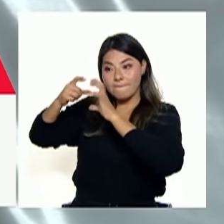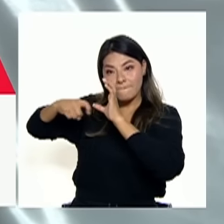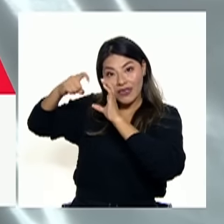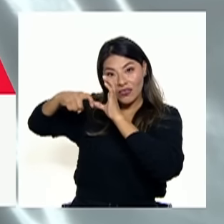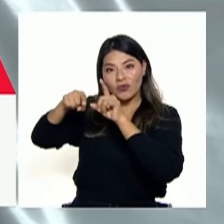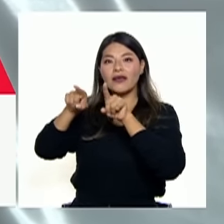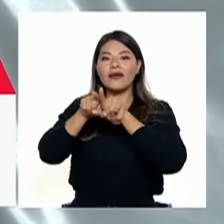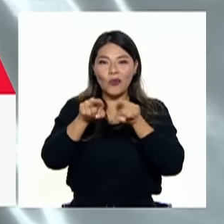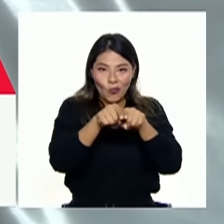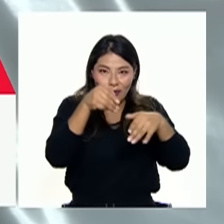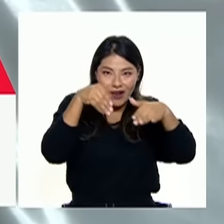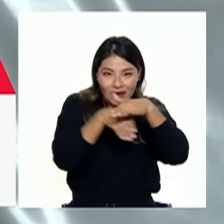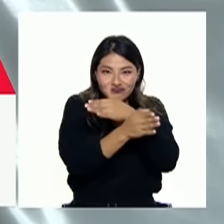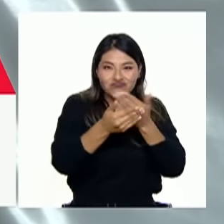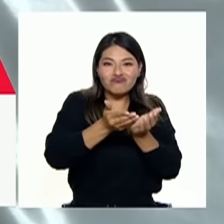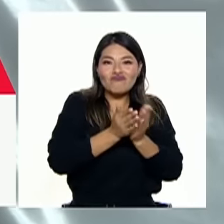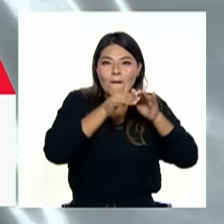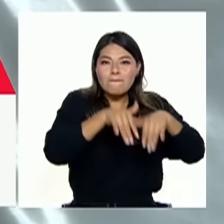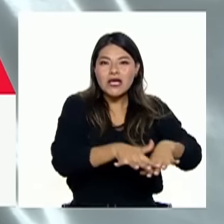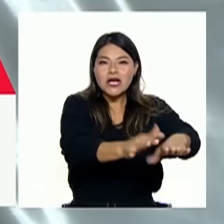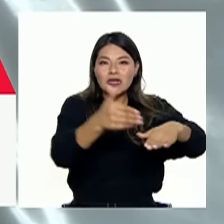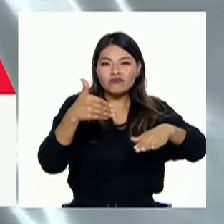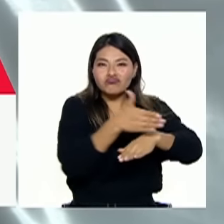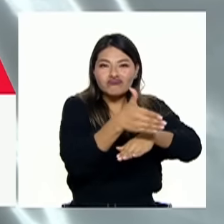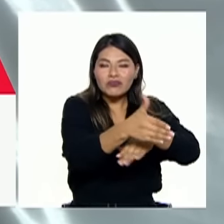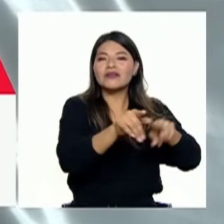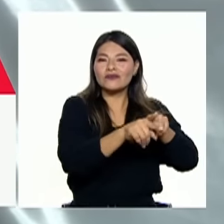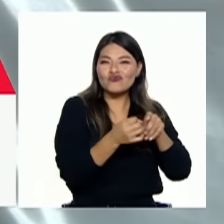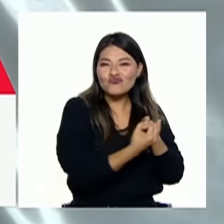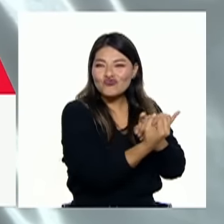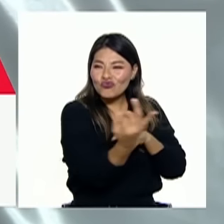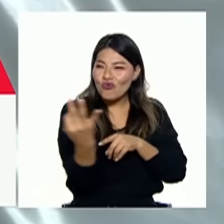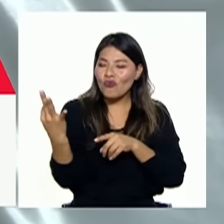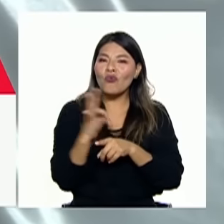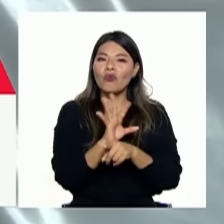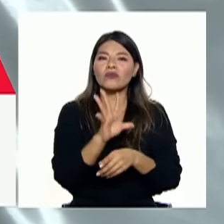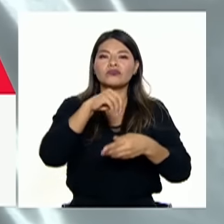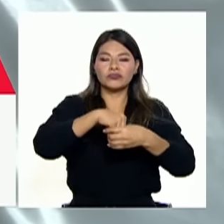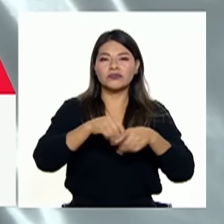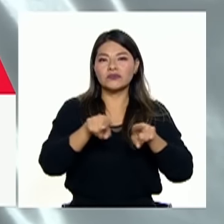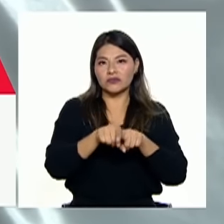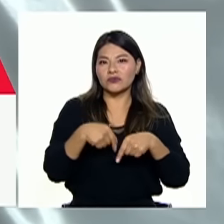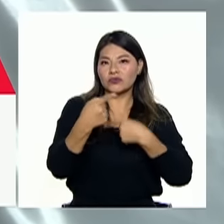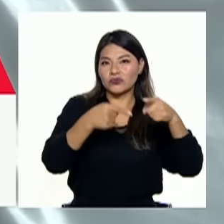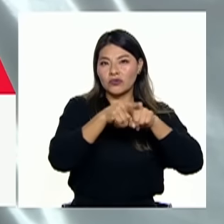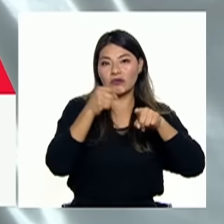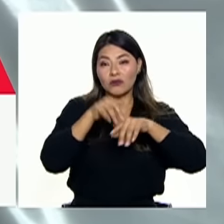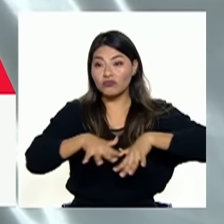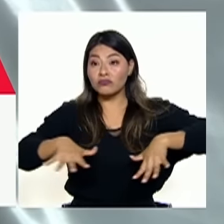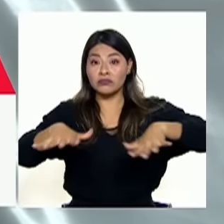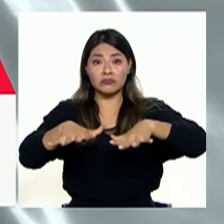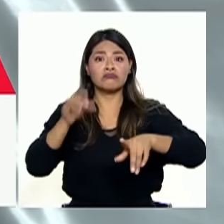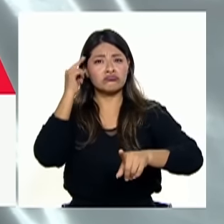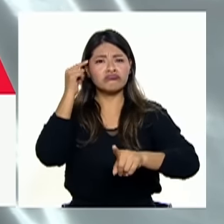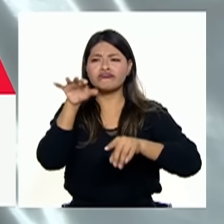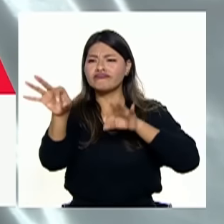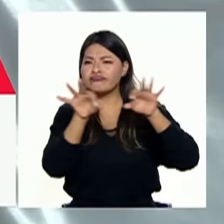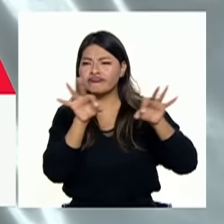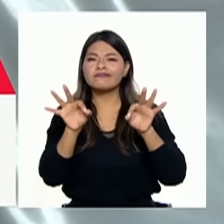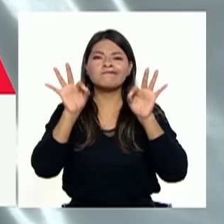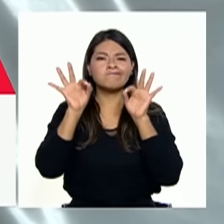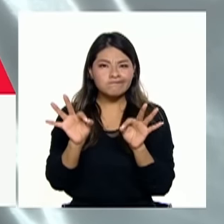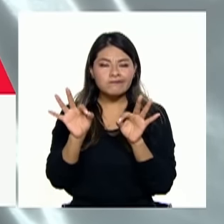naval. Actividades económicas que cuentan con el potencial productivo en los territorios seleccionados,